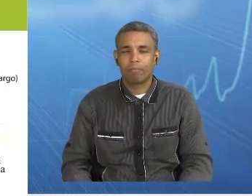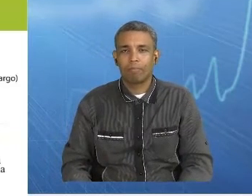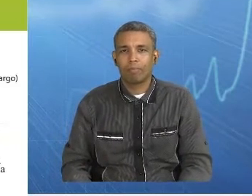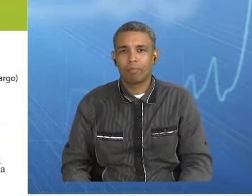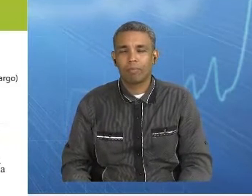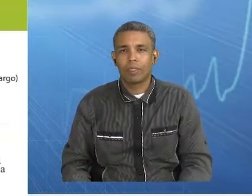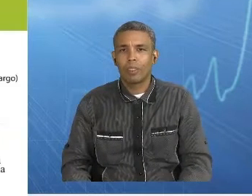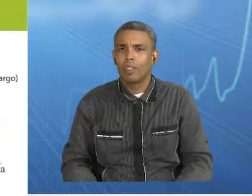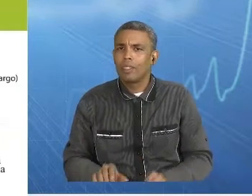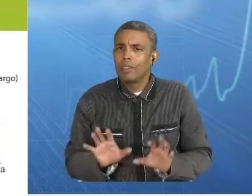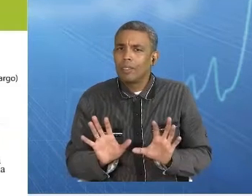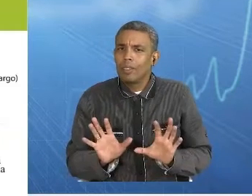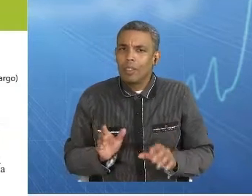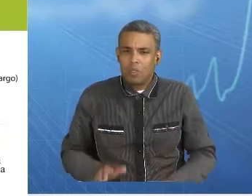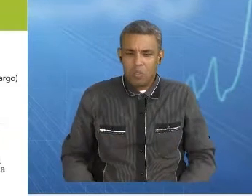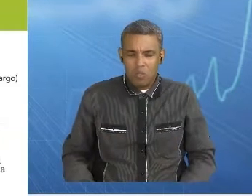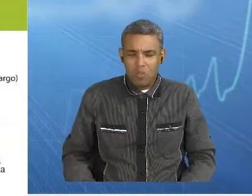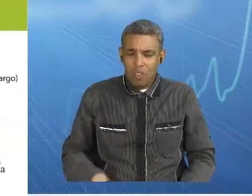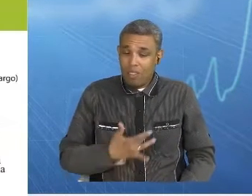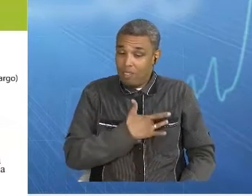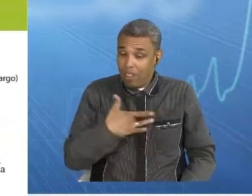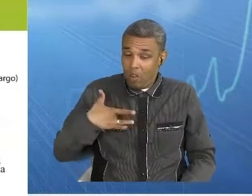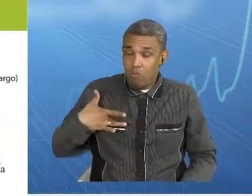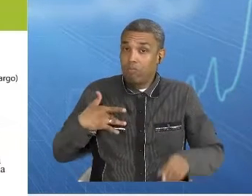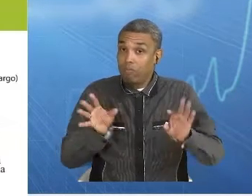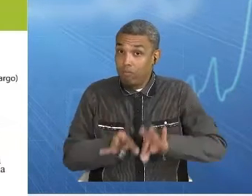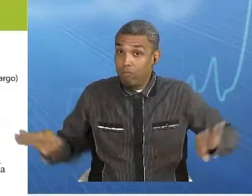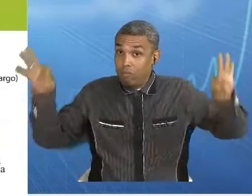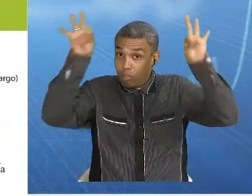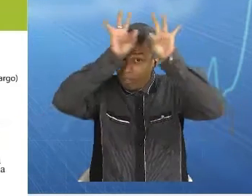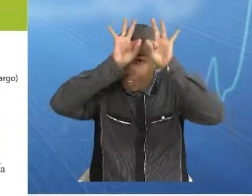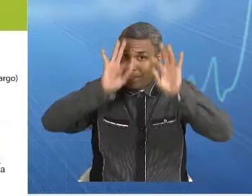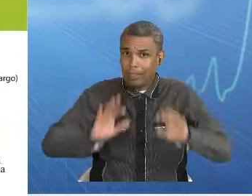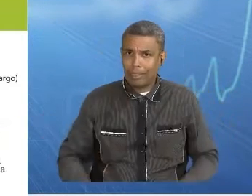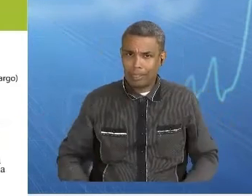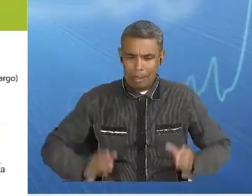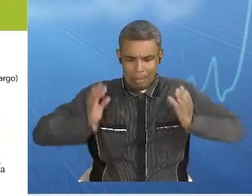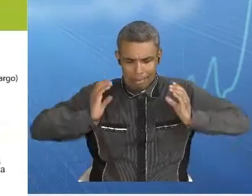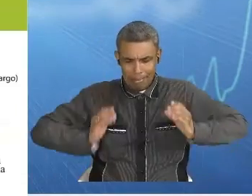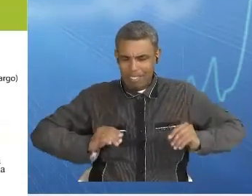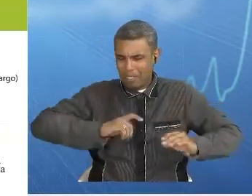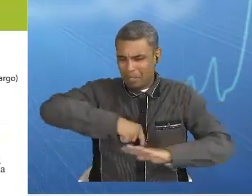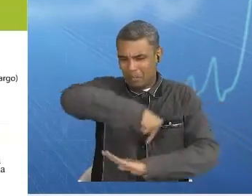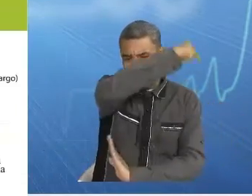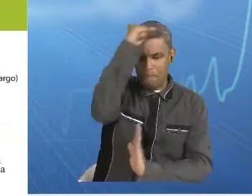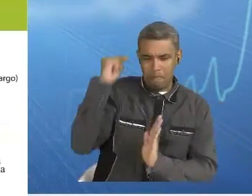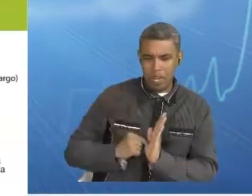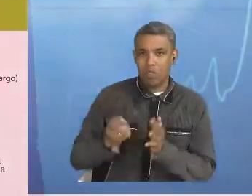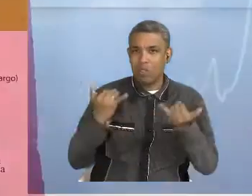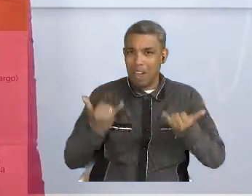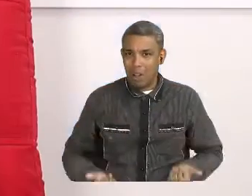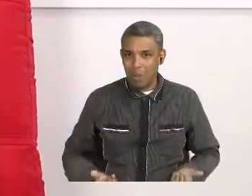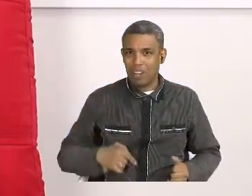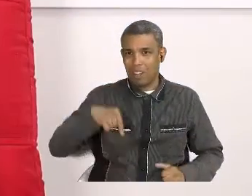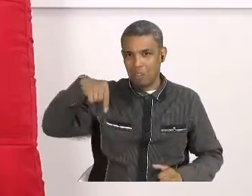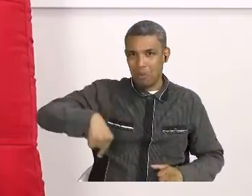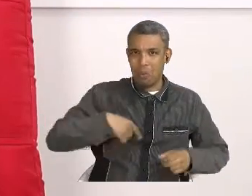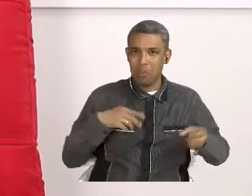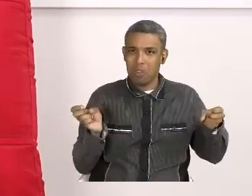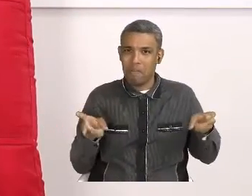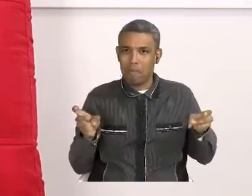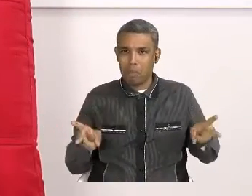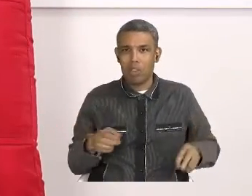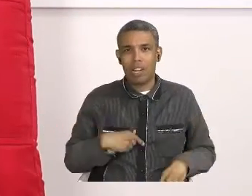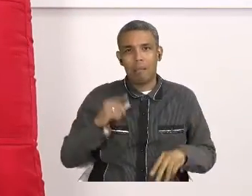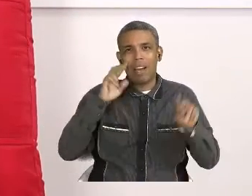salud en todos sus aspectos. Pensamos que la salud es integral y por eso estamos dedicando este capítulo de manera especial a nuestros hermanos